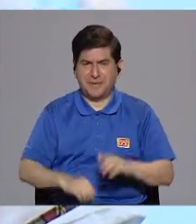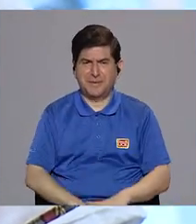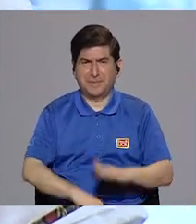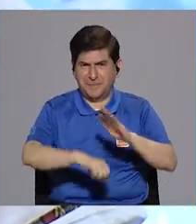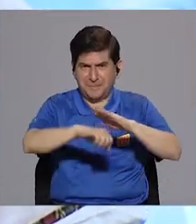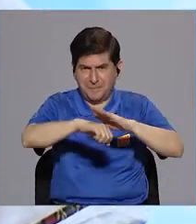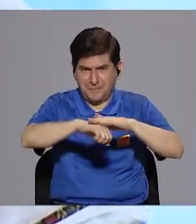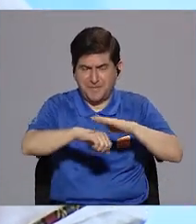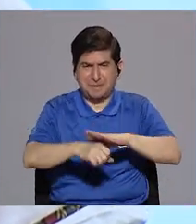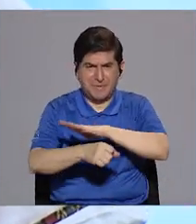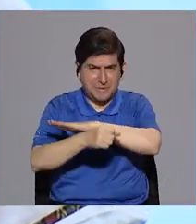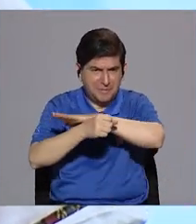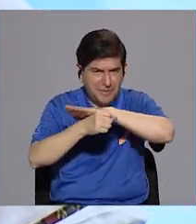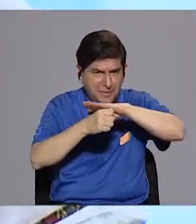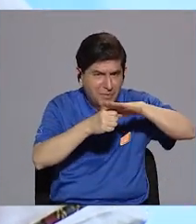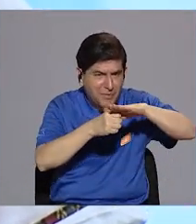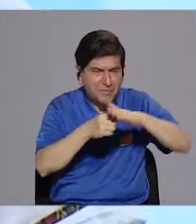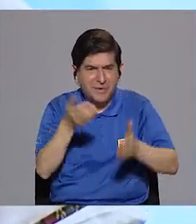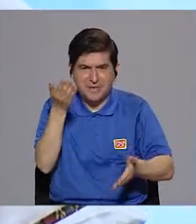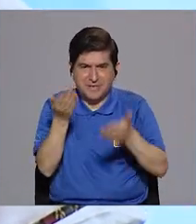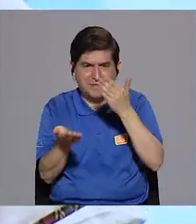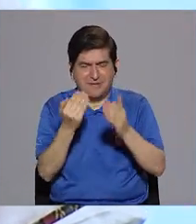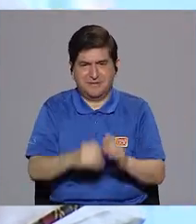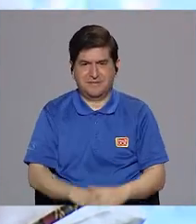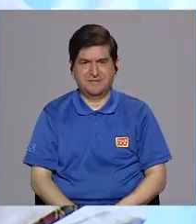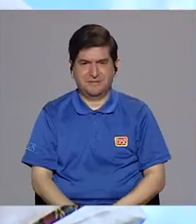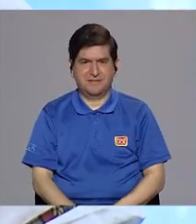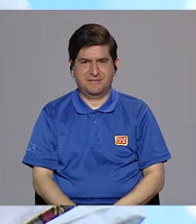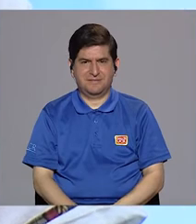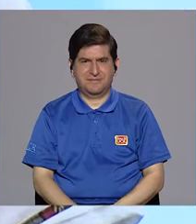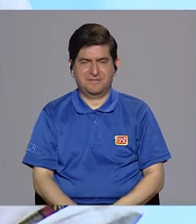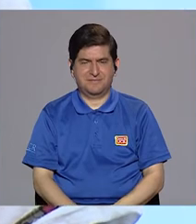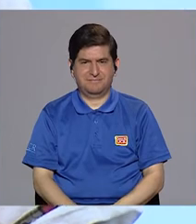déjeme completarle un poco